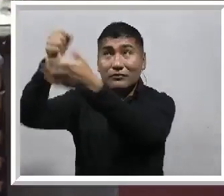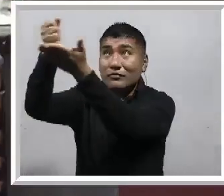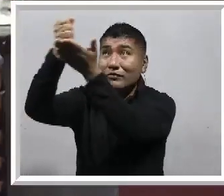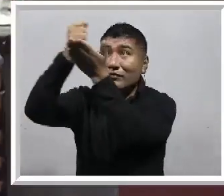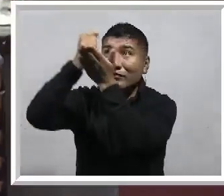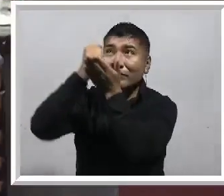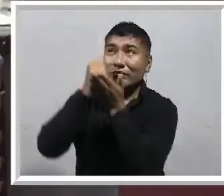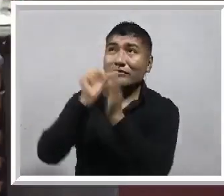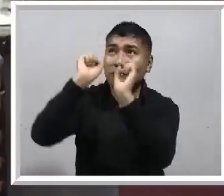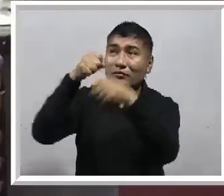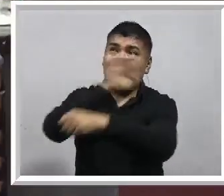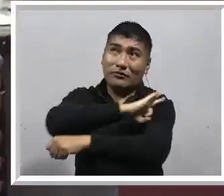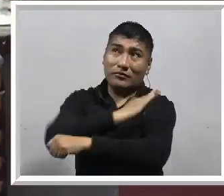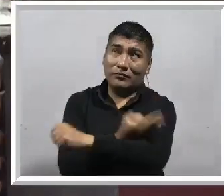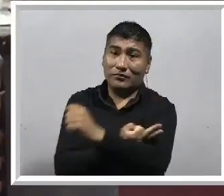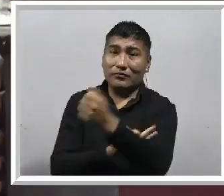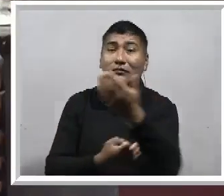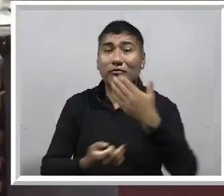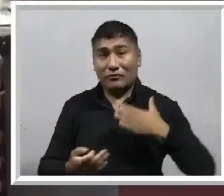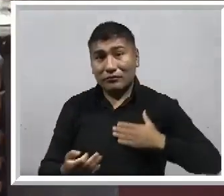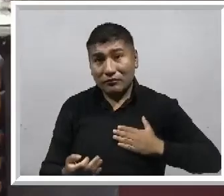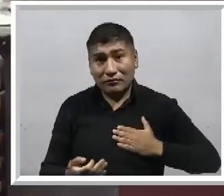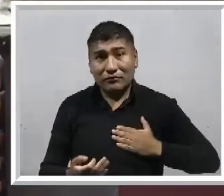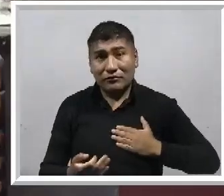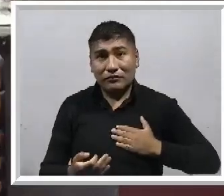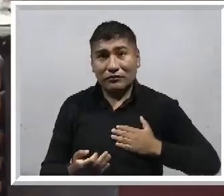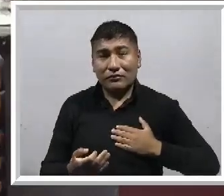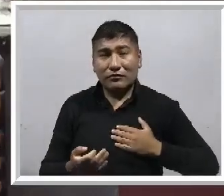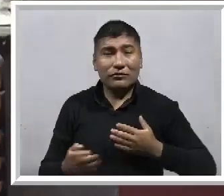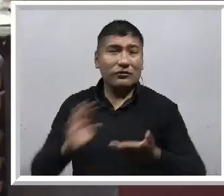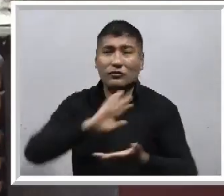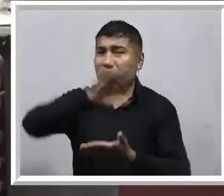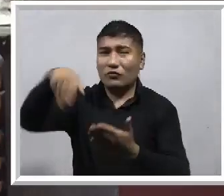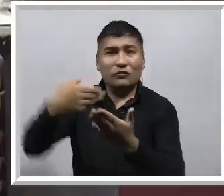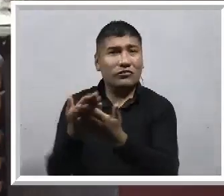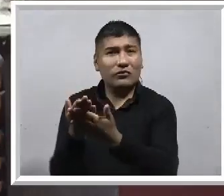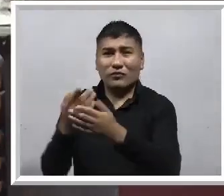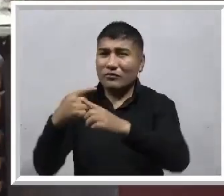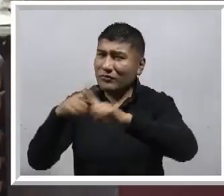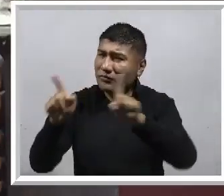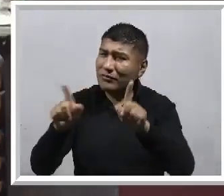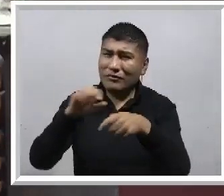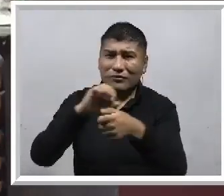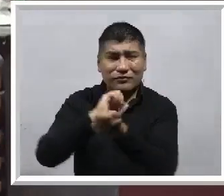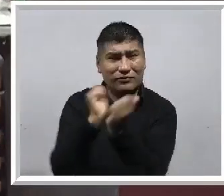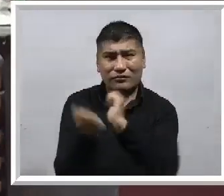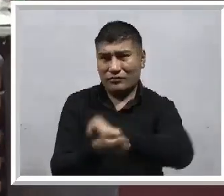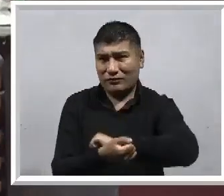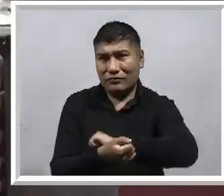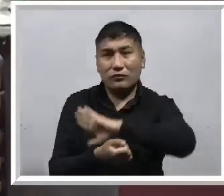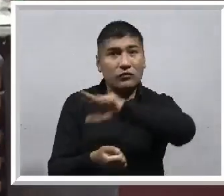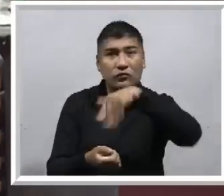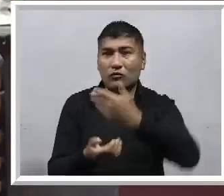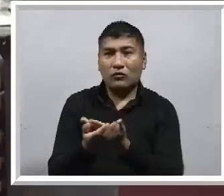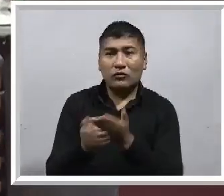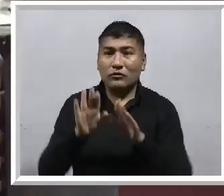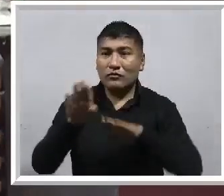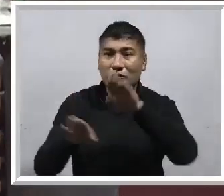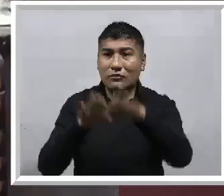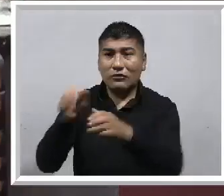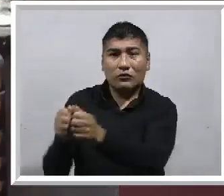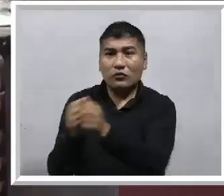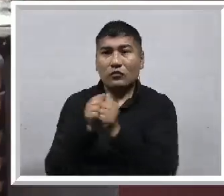ayudar nos pueda fortalecer sería todo distinto hermanos todos caminarías